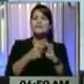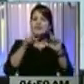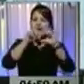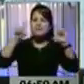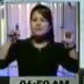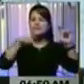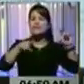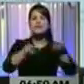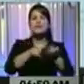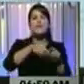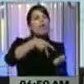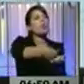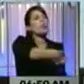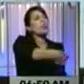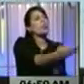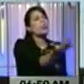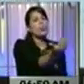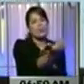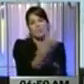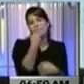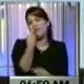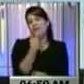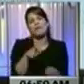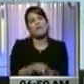Se llama ser un arrastrado de la política, hermano.